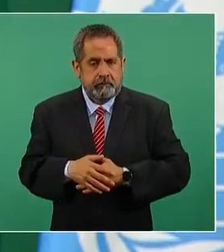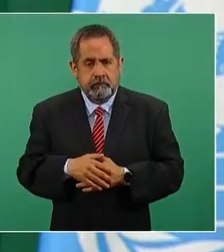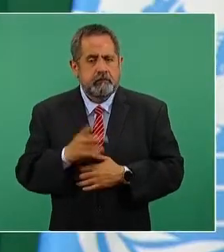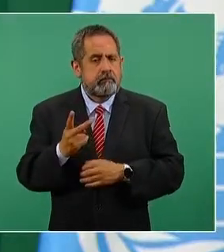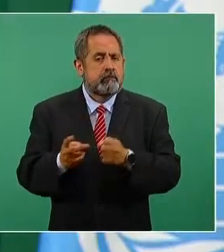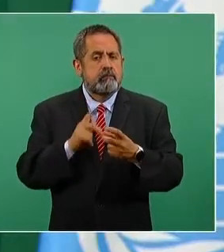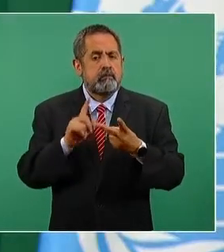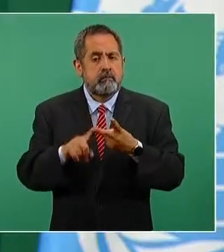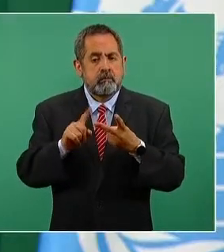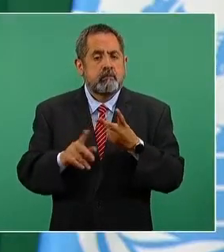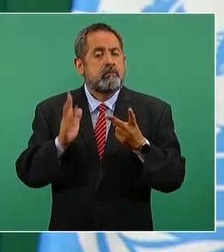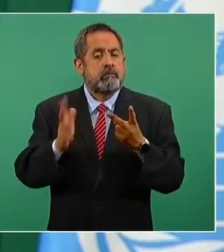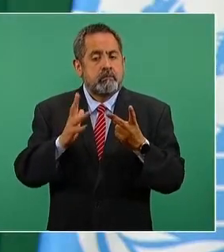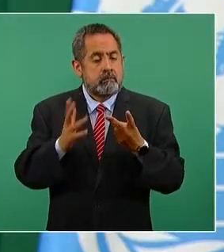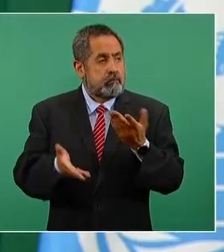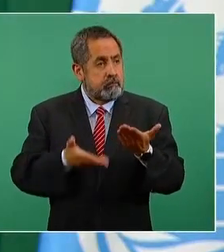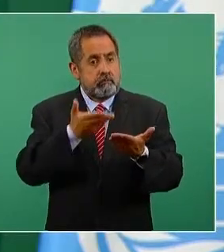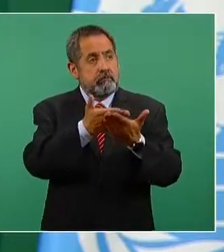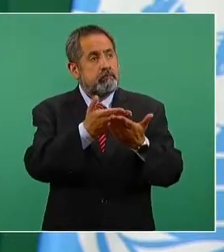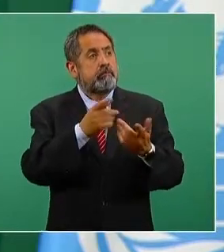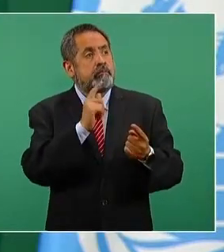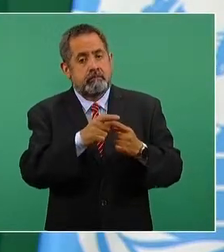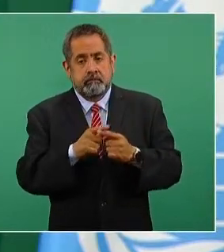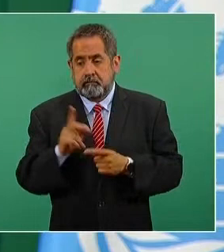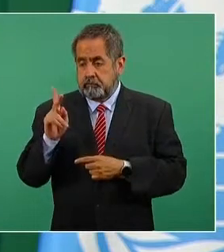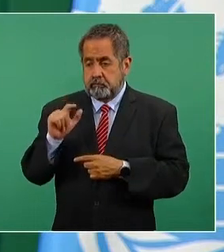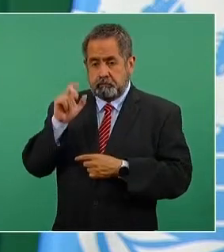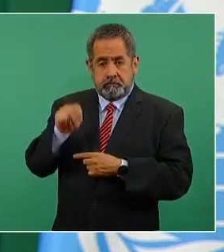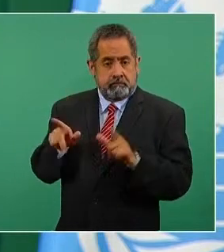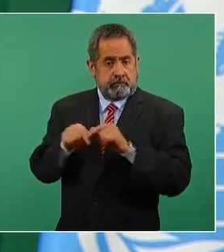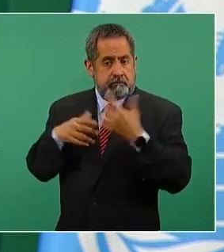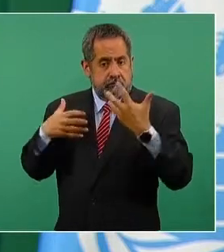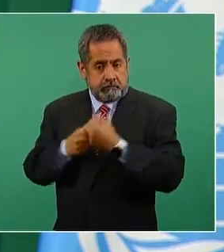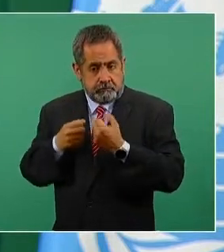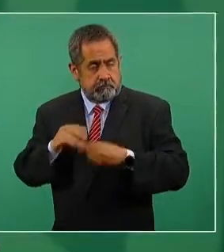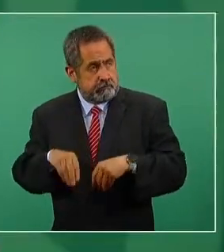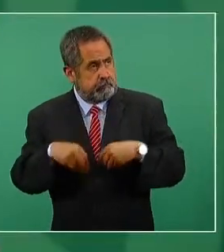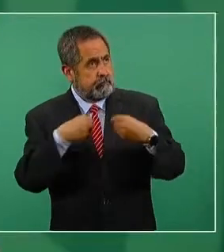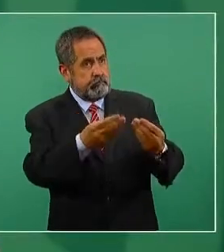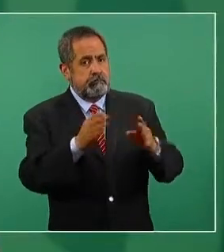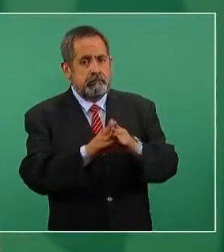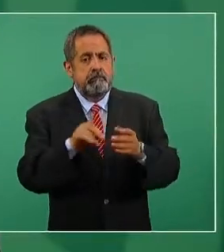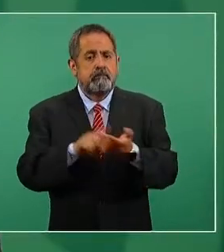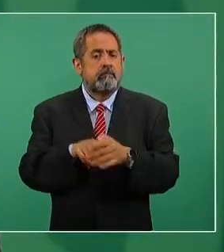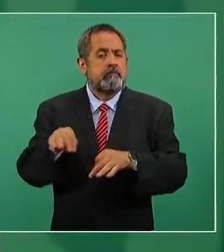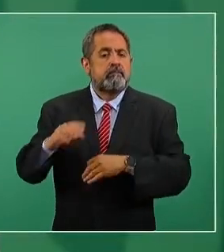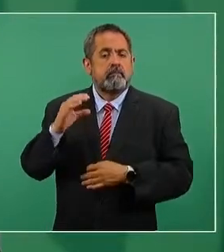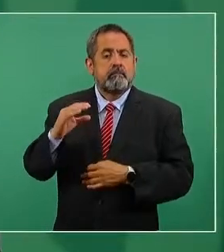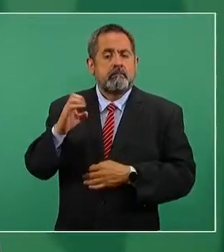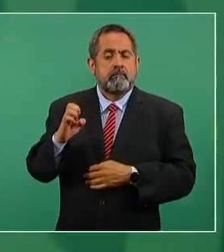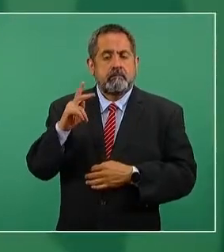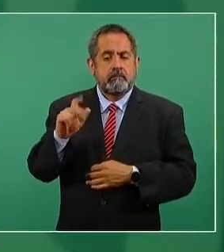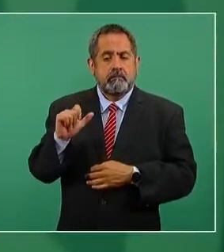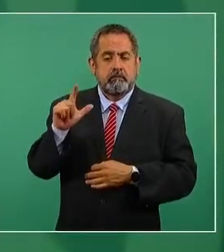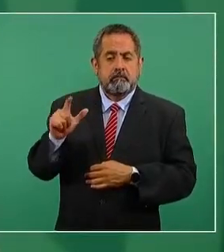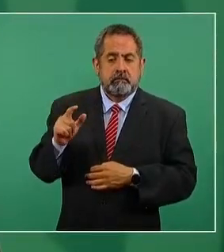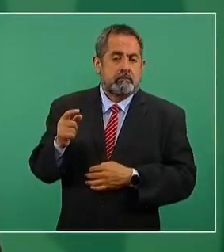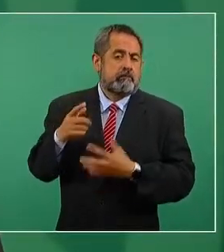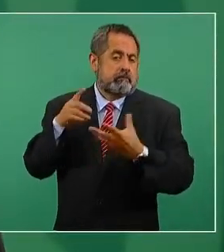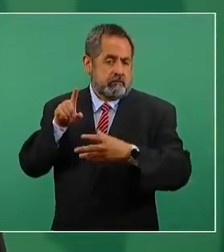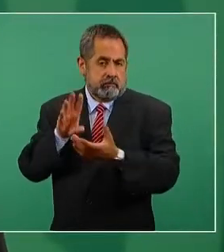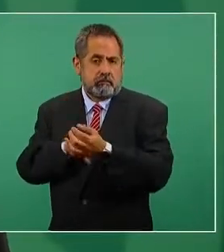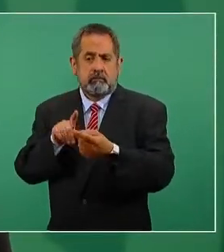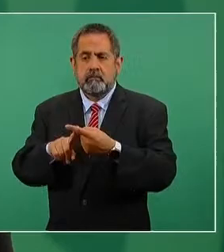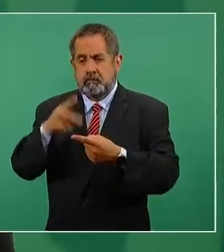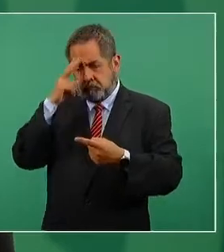segundo, se presentó la síntesis del Plan de Desarrollo Integral, que es un trabajo de la CEPAL con 4 países, México,